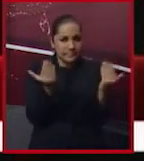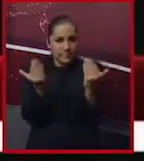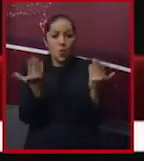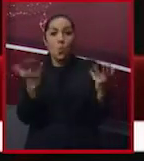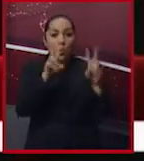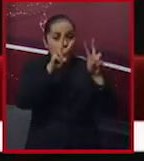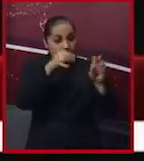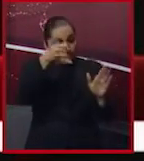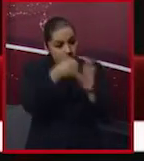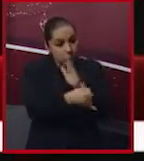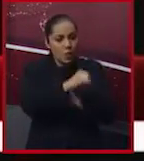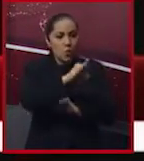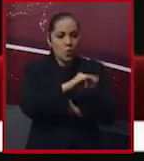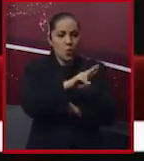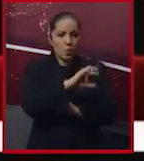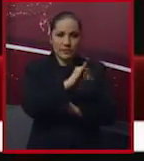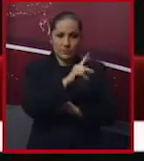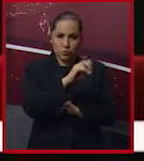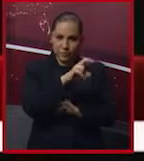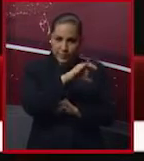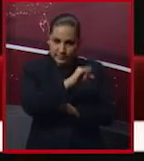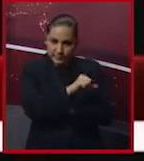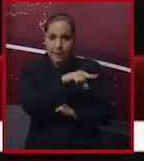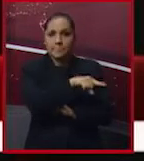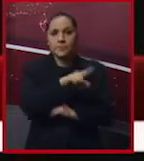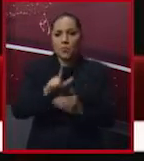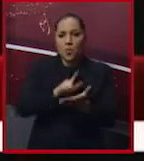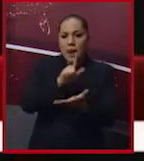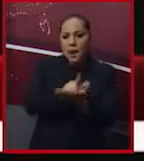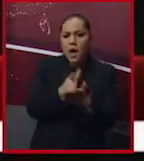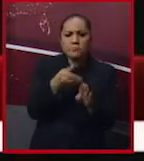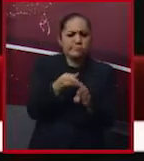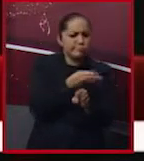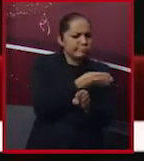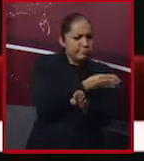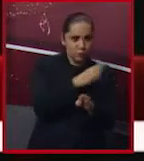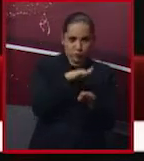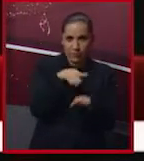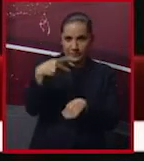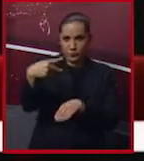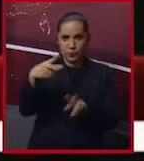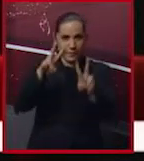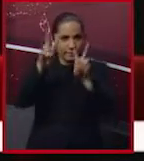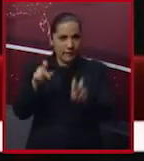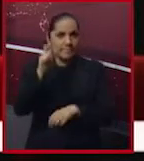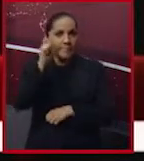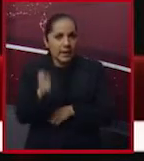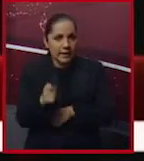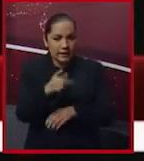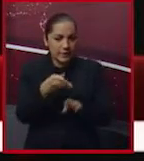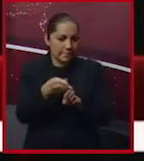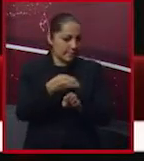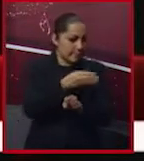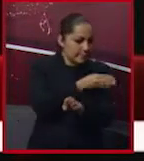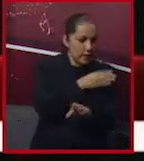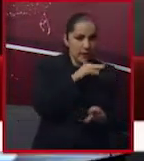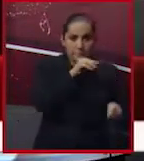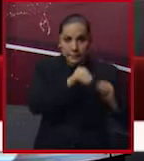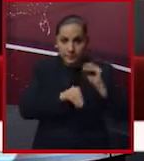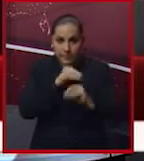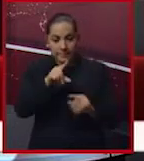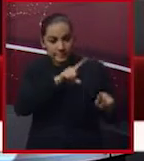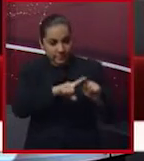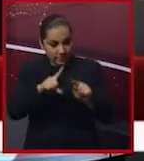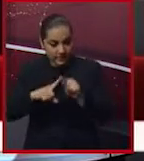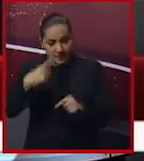los históricos de la legislación que ha tenido como antecedentes el tema que va a presentar, para que lo incorporemos, porque como